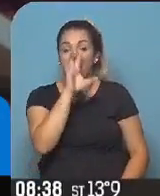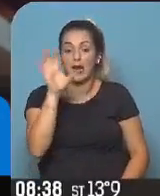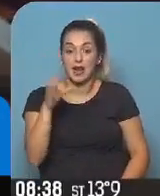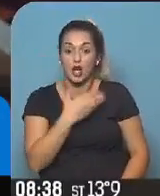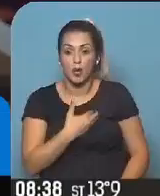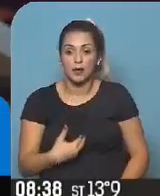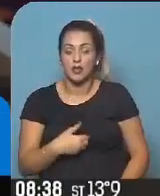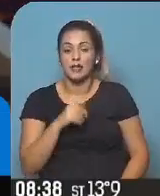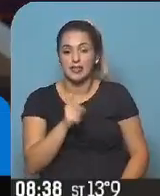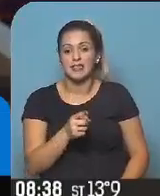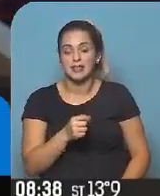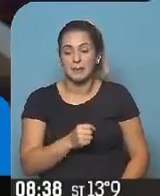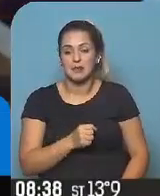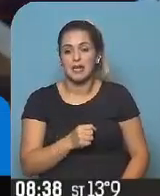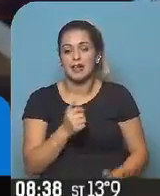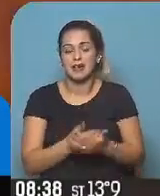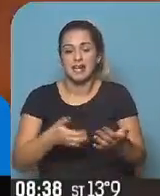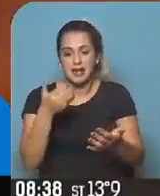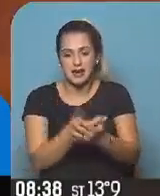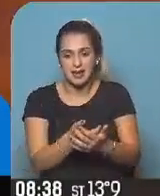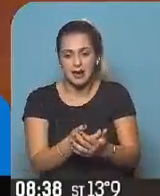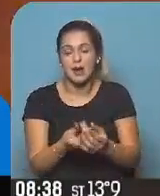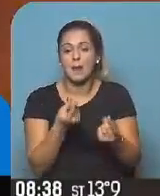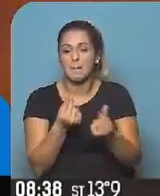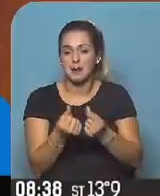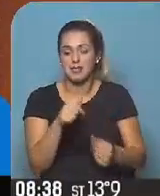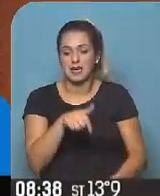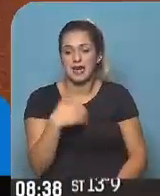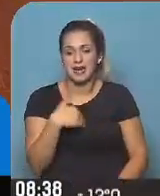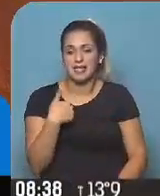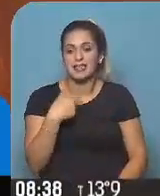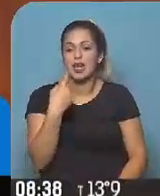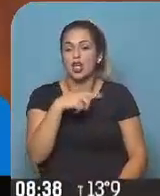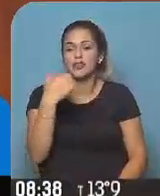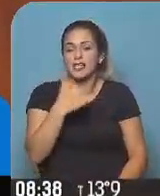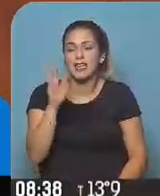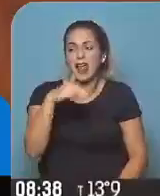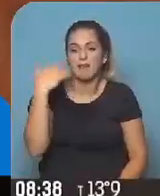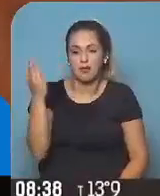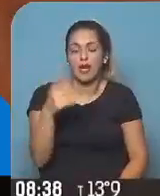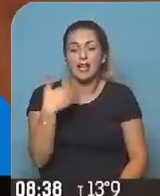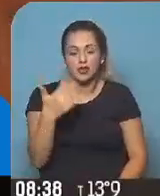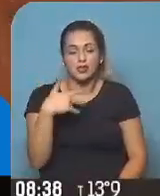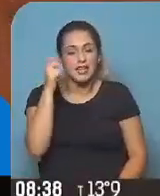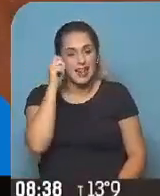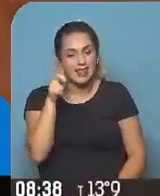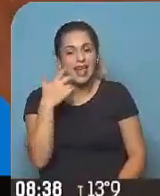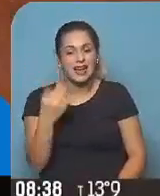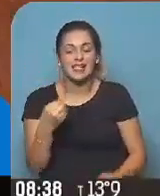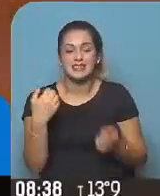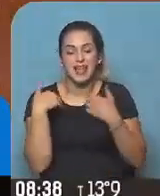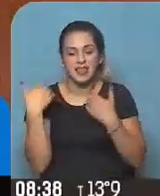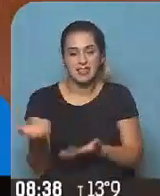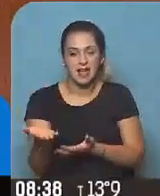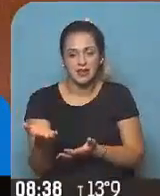incremento de los gravámenes para los bienes de los argentinos en el exterior entonces la idea es compensar en cierta